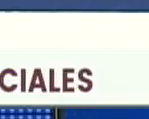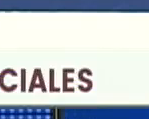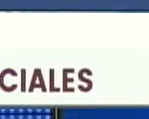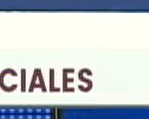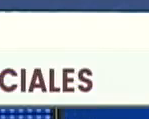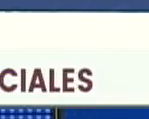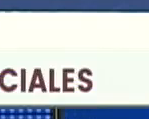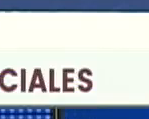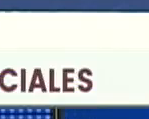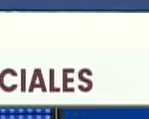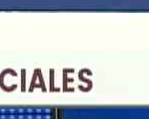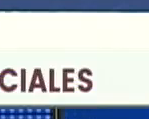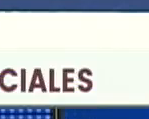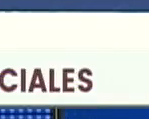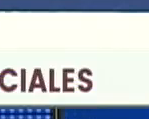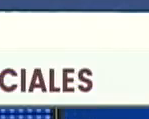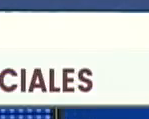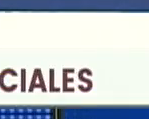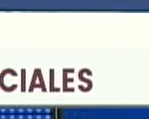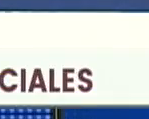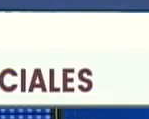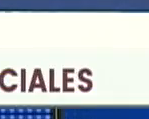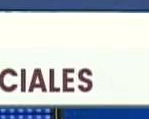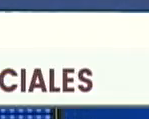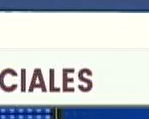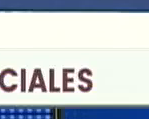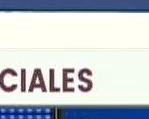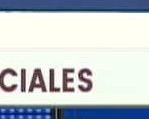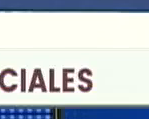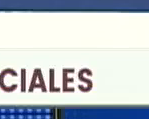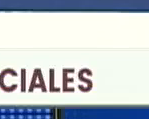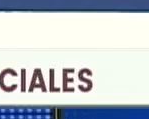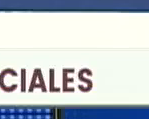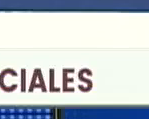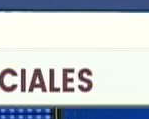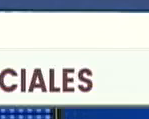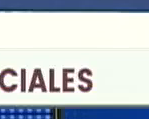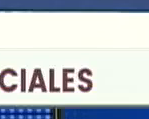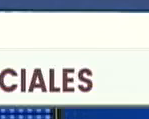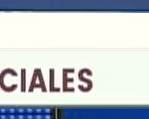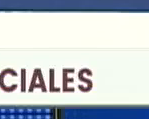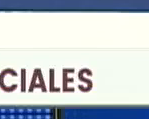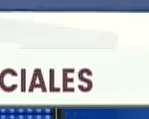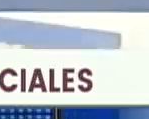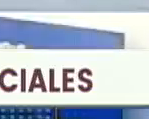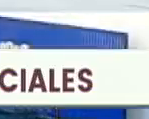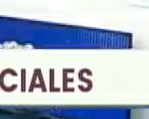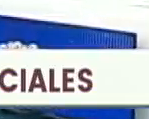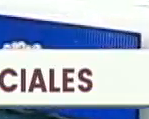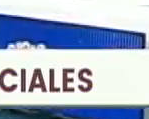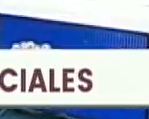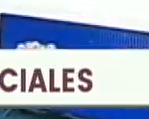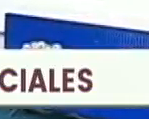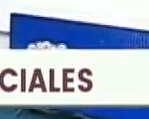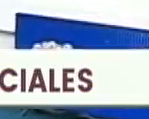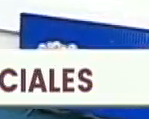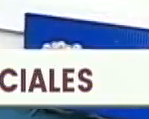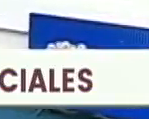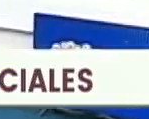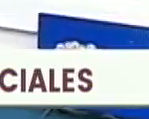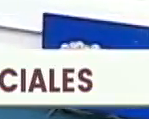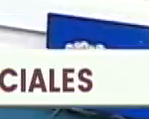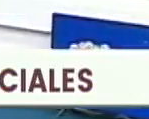taller sobre el estado de bienestar social de las misiones y grandes misiones de Venezuela.